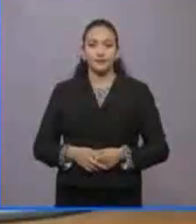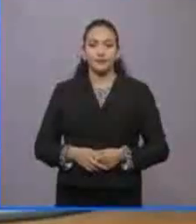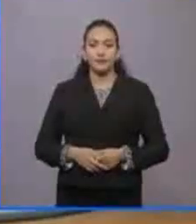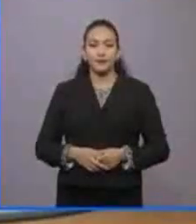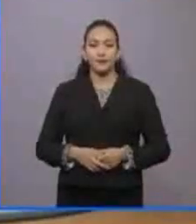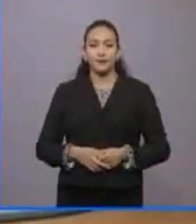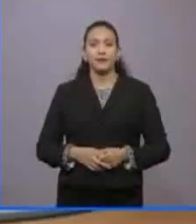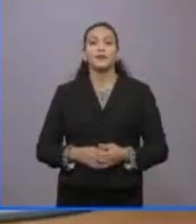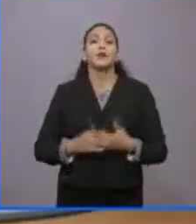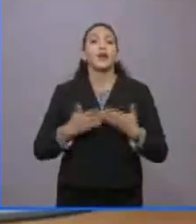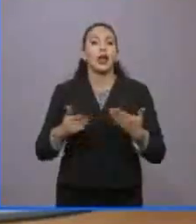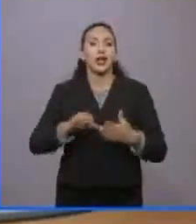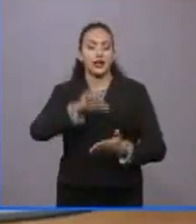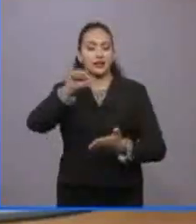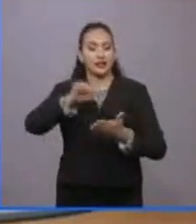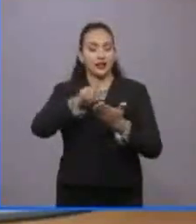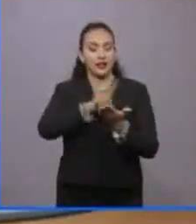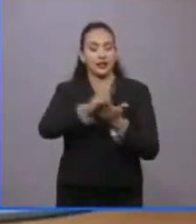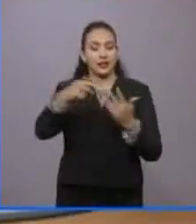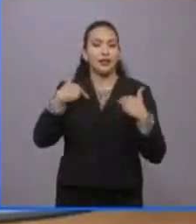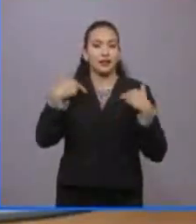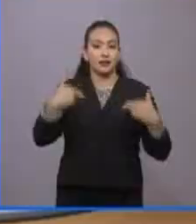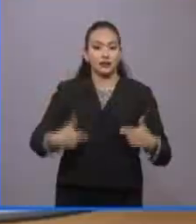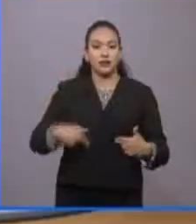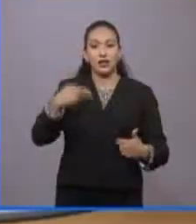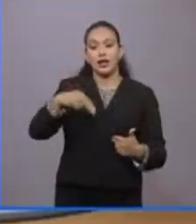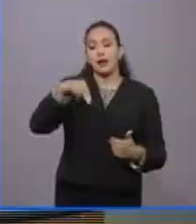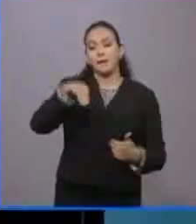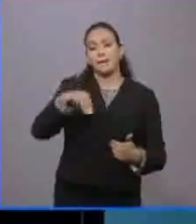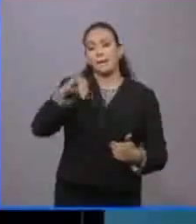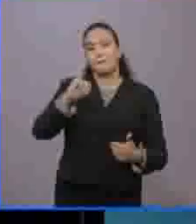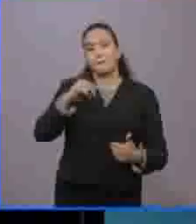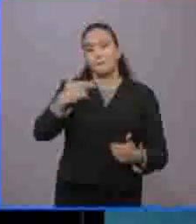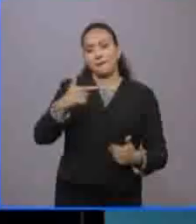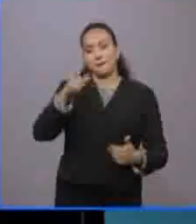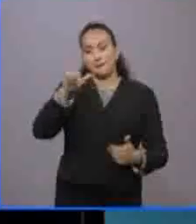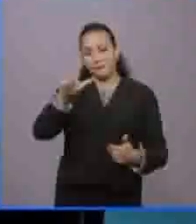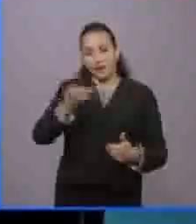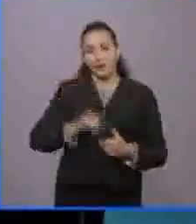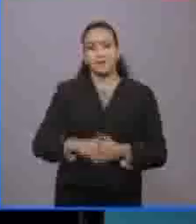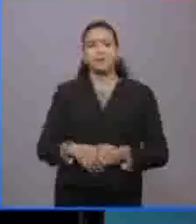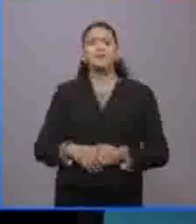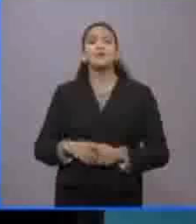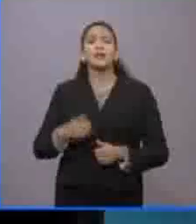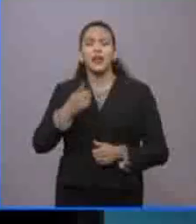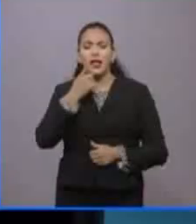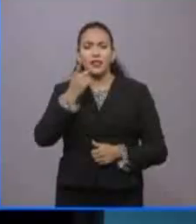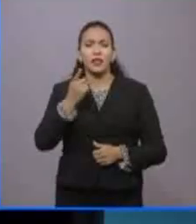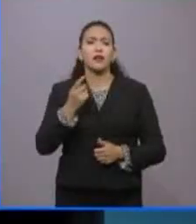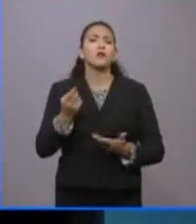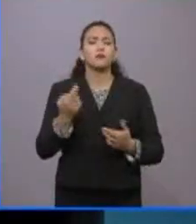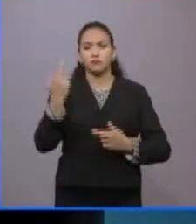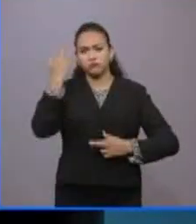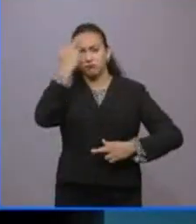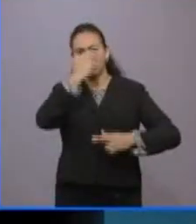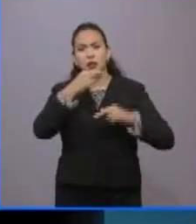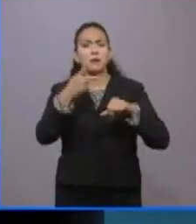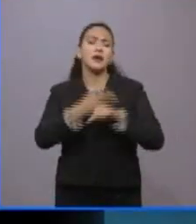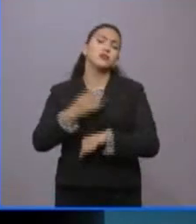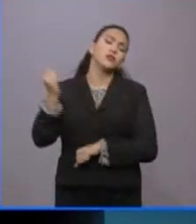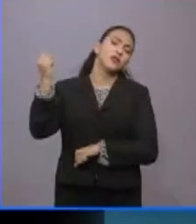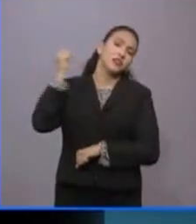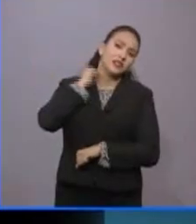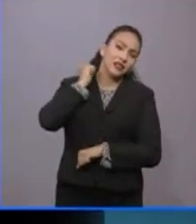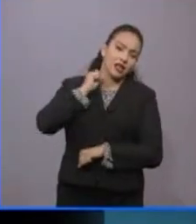En este sentido, el Centro de Derechos Humanos, Miguel Agustín Pro Juárez, rechazó el pronunciamiento de la fracción mayoritaria en el Senado sobre